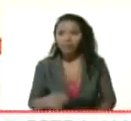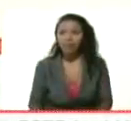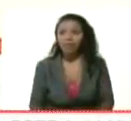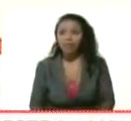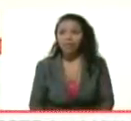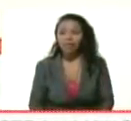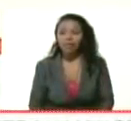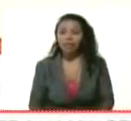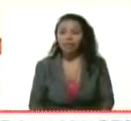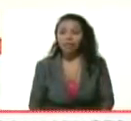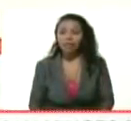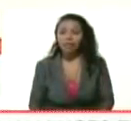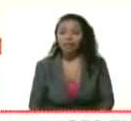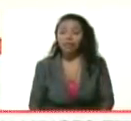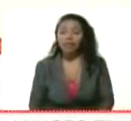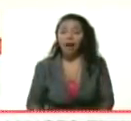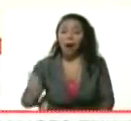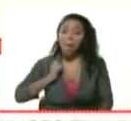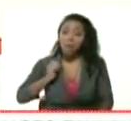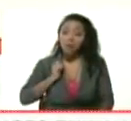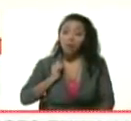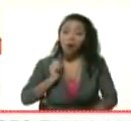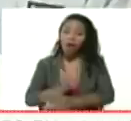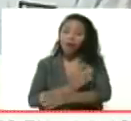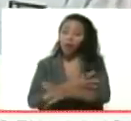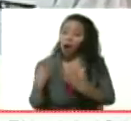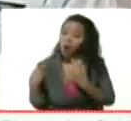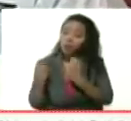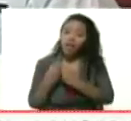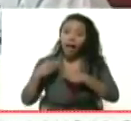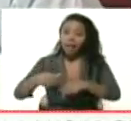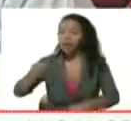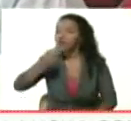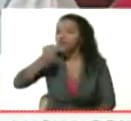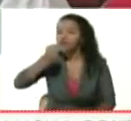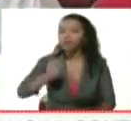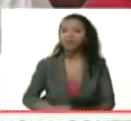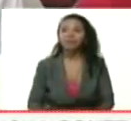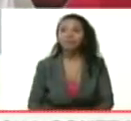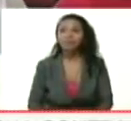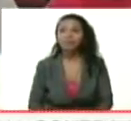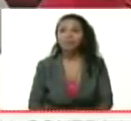nos han visitado y aprovechamos que nos acompañen en esta rueda de prensa.